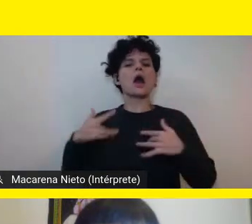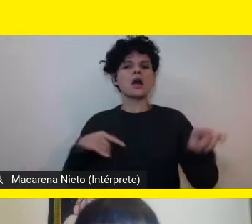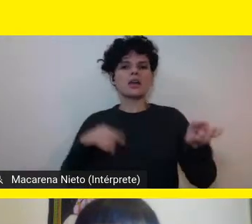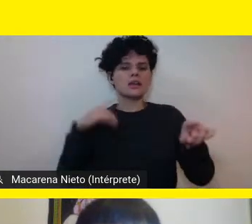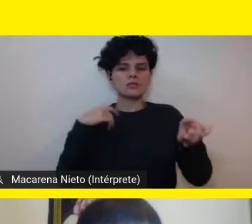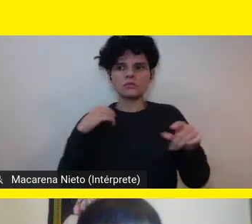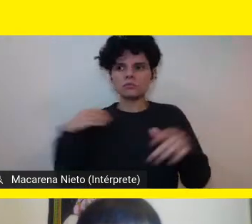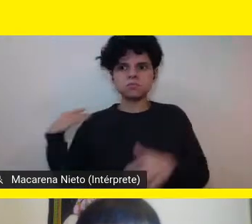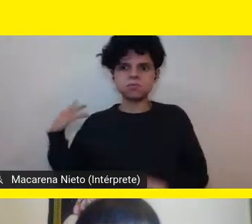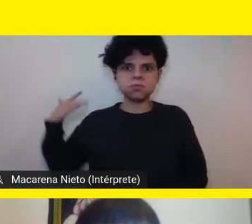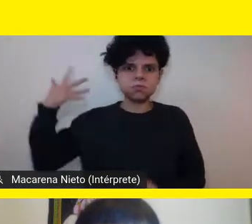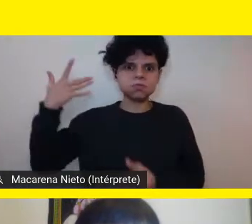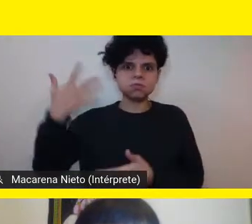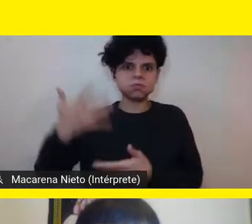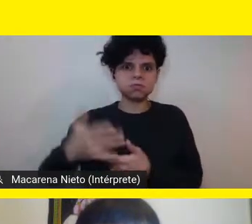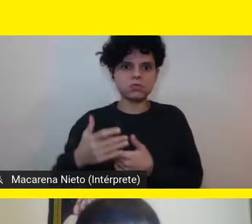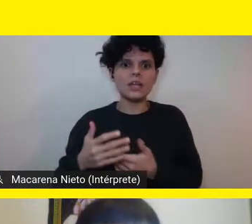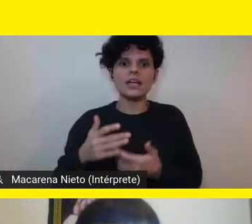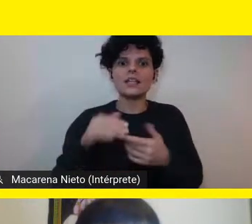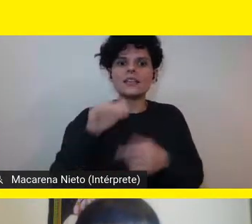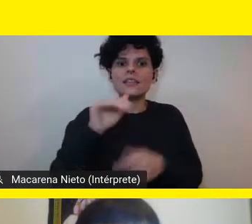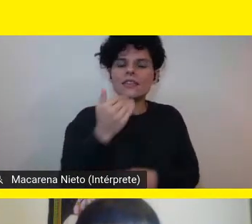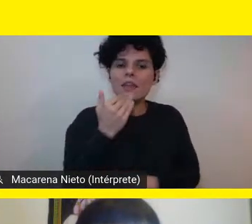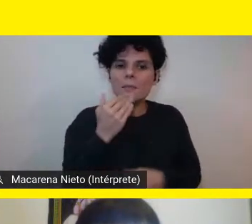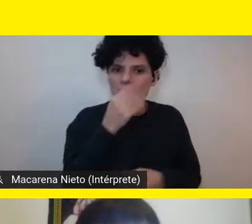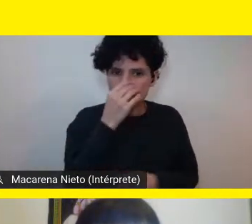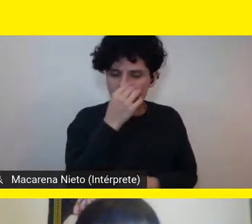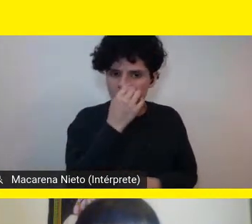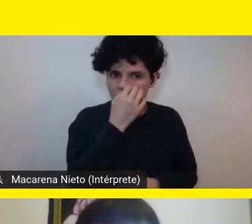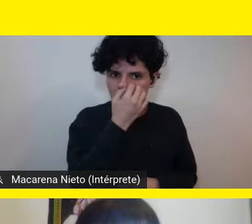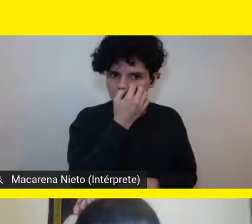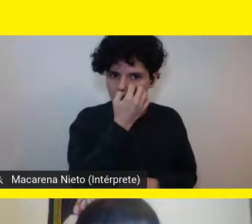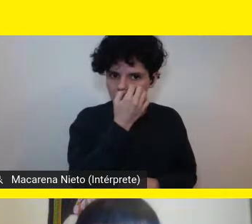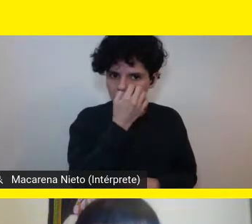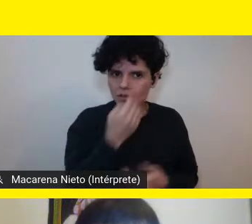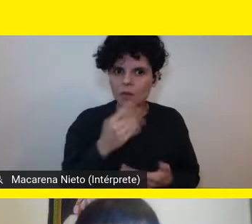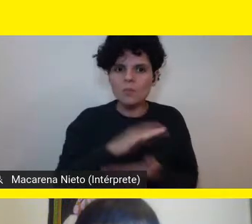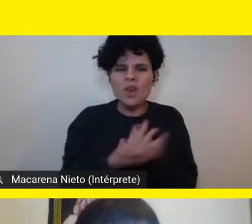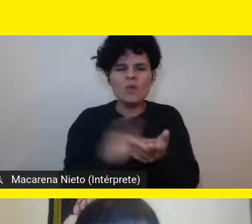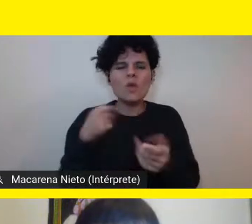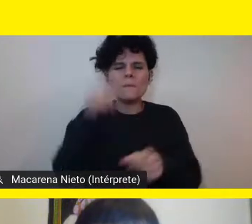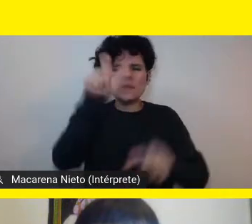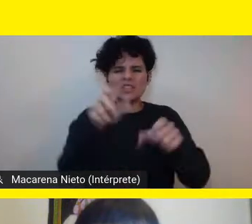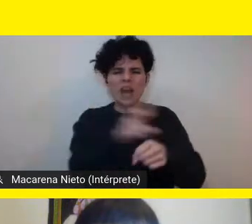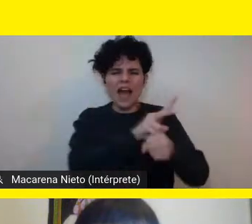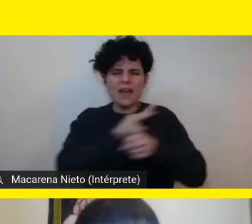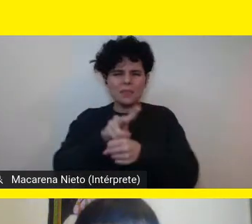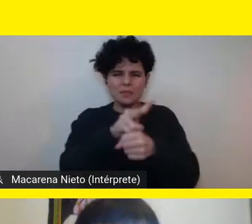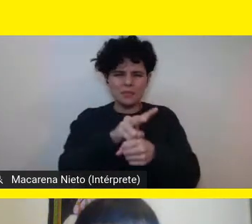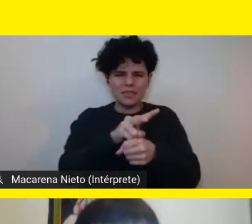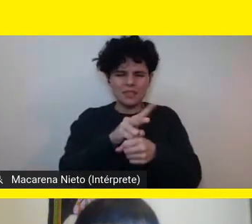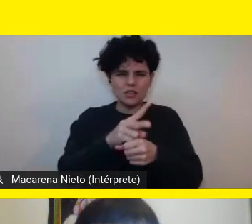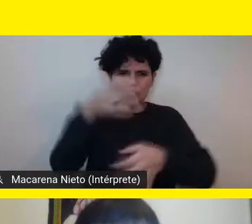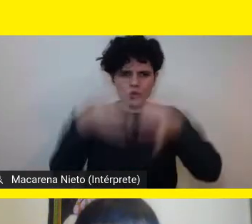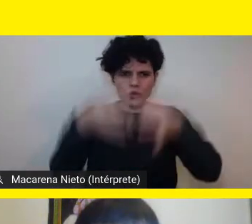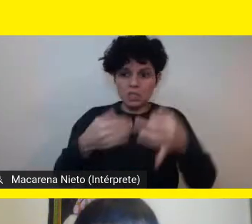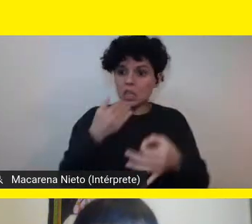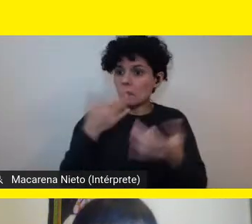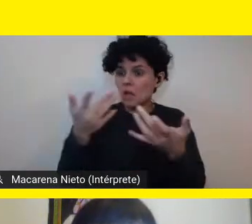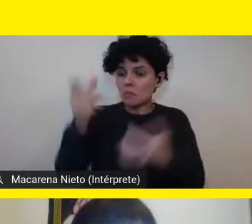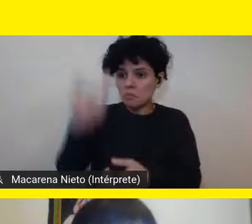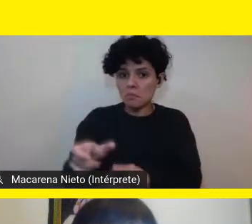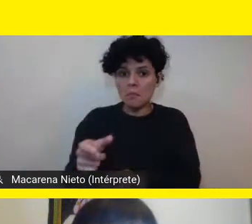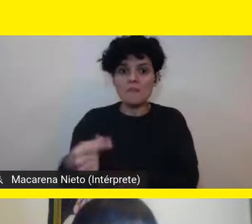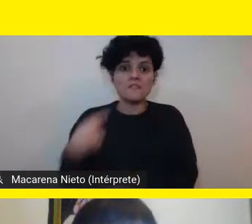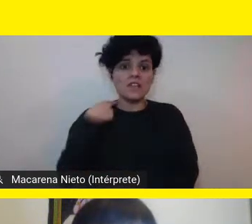hoy también se observan en el tratamiento que algunos agentes de la Administración de Justicia pueden dar a las víctimas de prisión política y tortura. O a